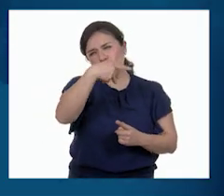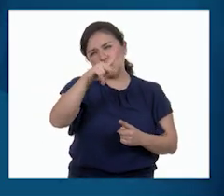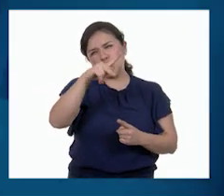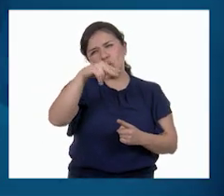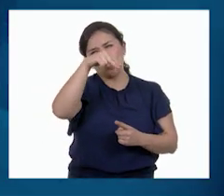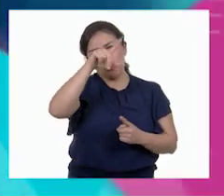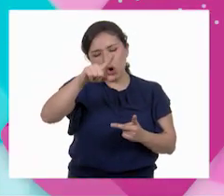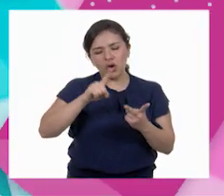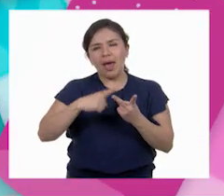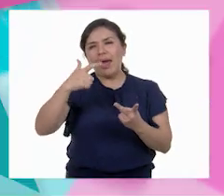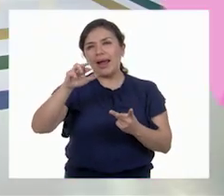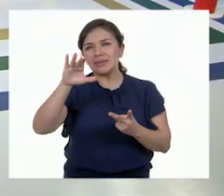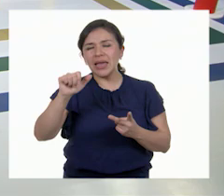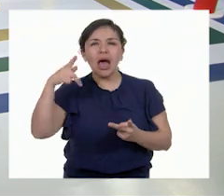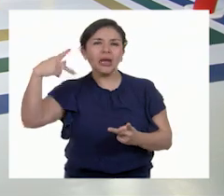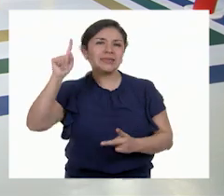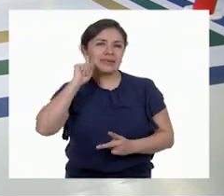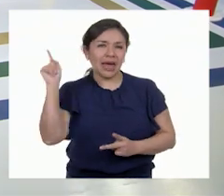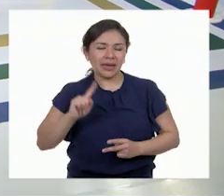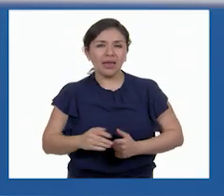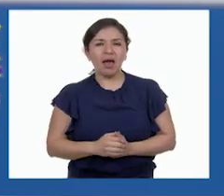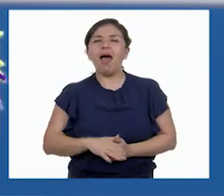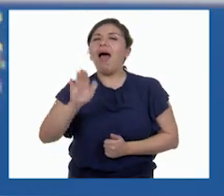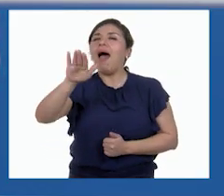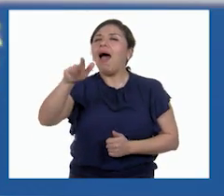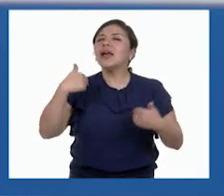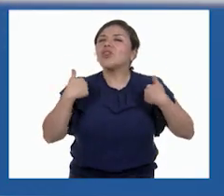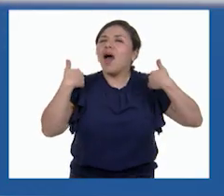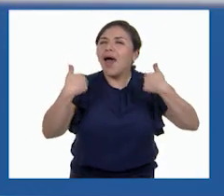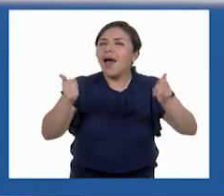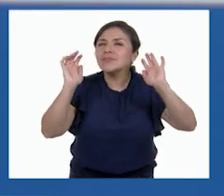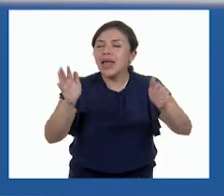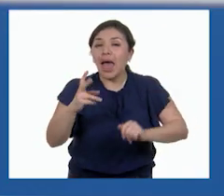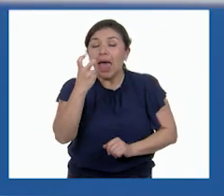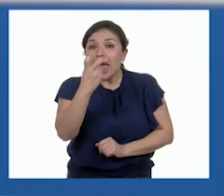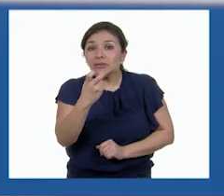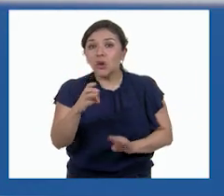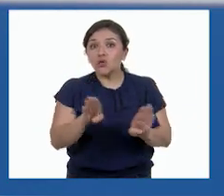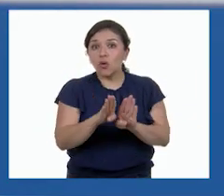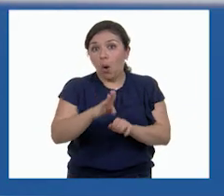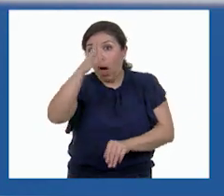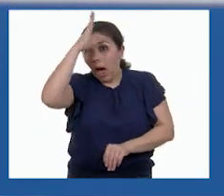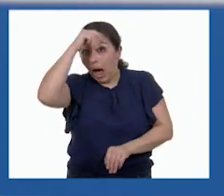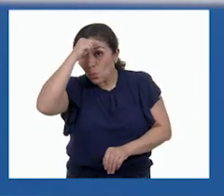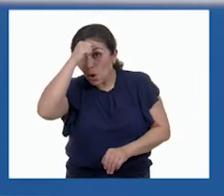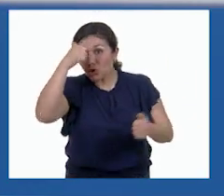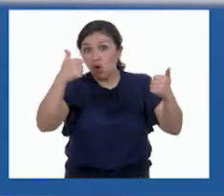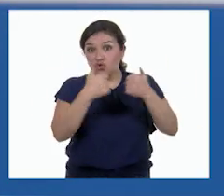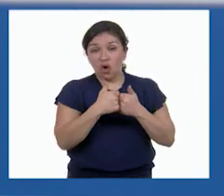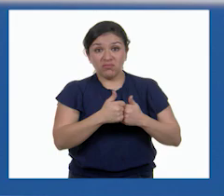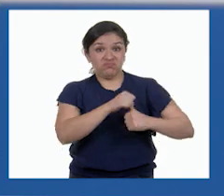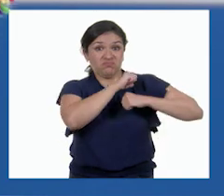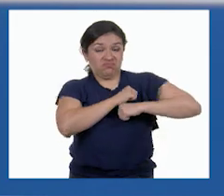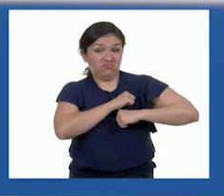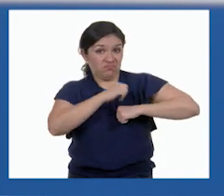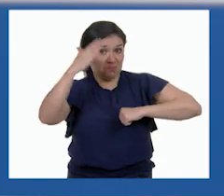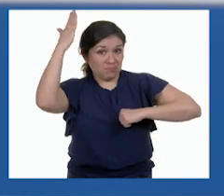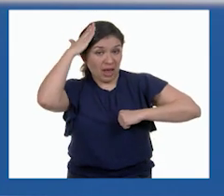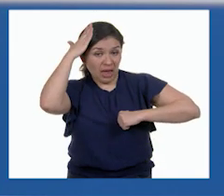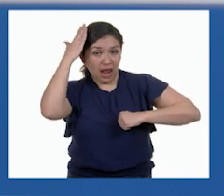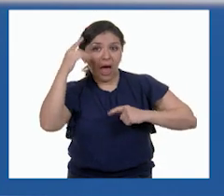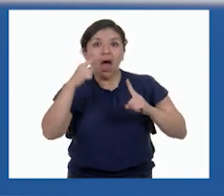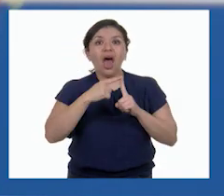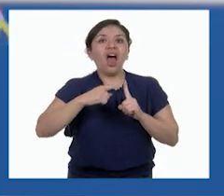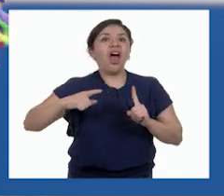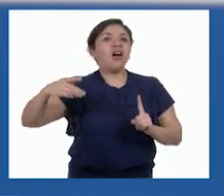en Zacatecas. Ya entendí. Entonces, al pactar con estos caciques,